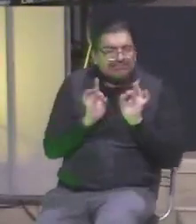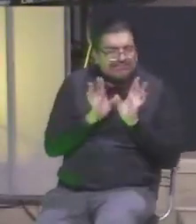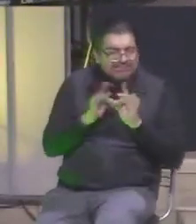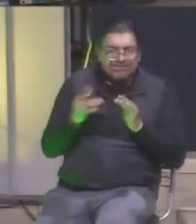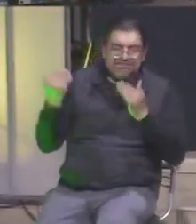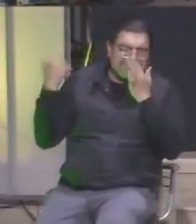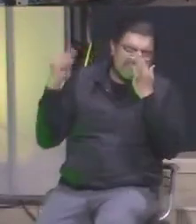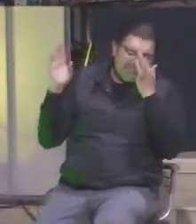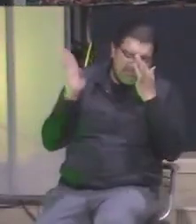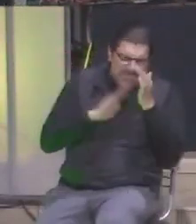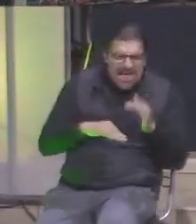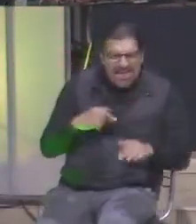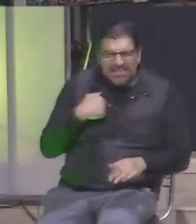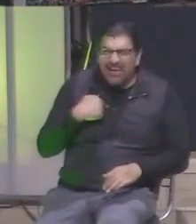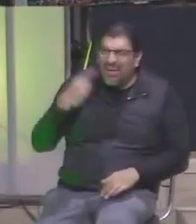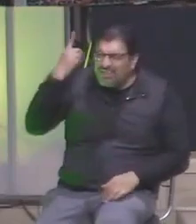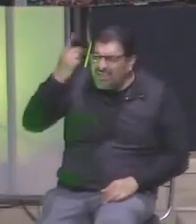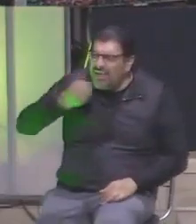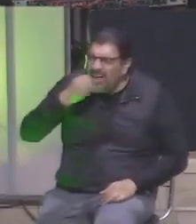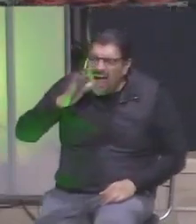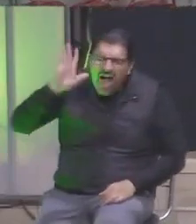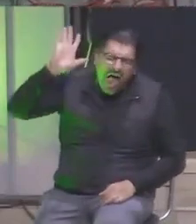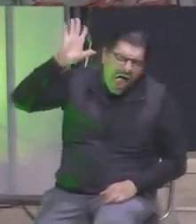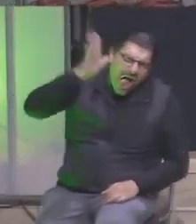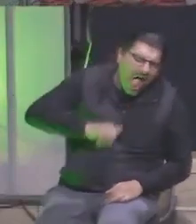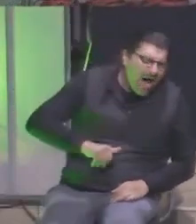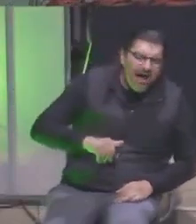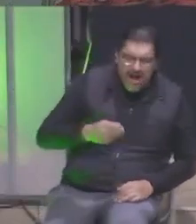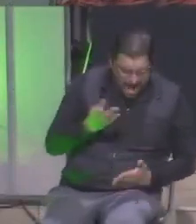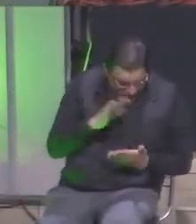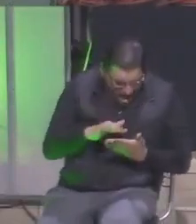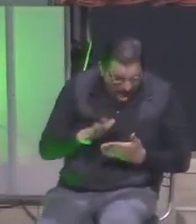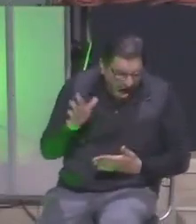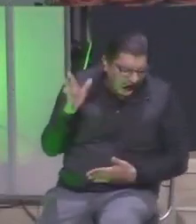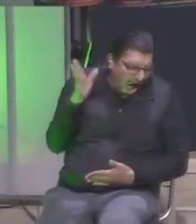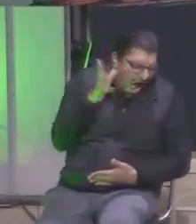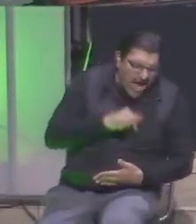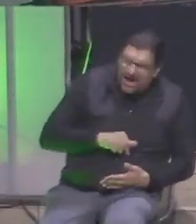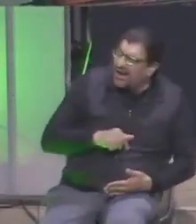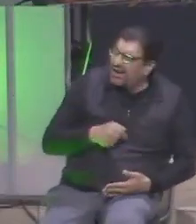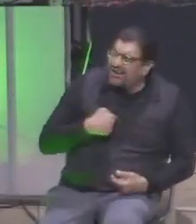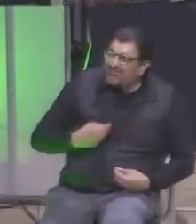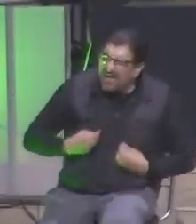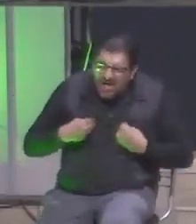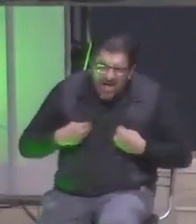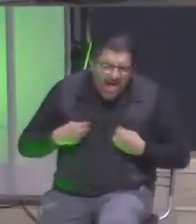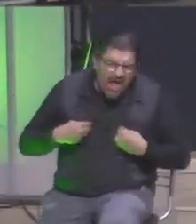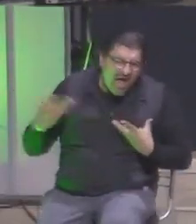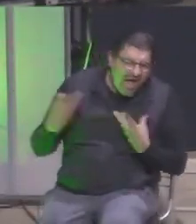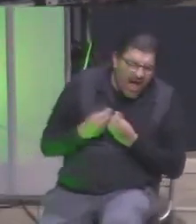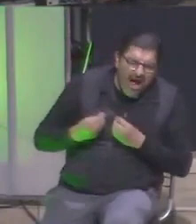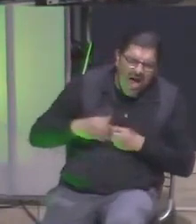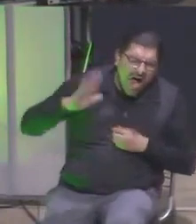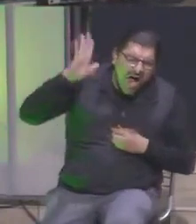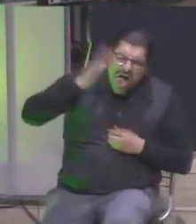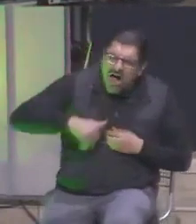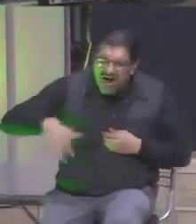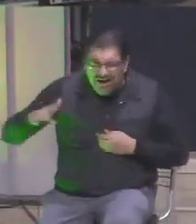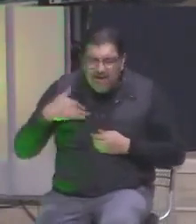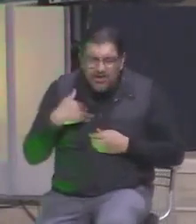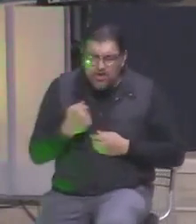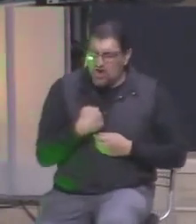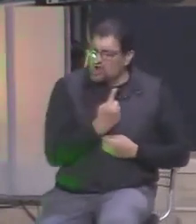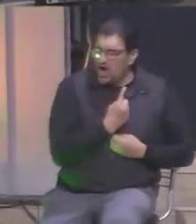Tim he olvidado invitarte a mi vida últimamente estoy